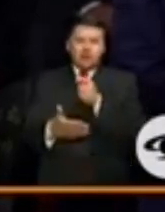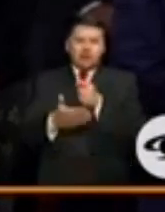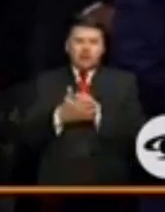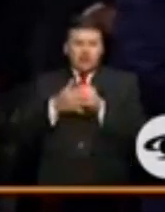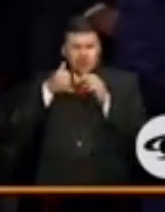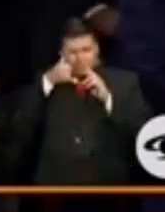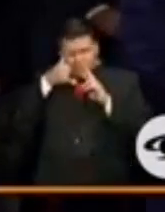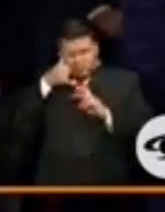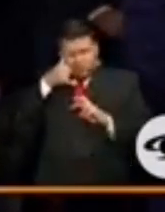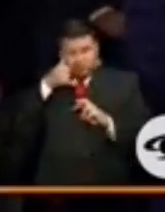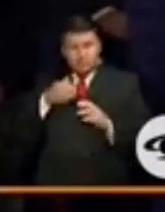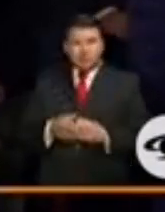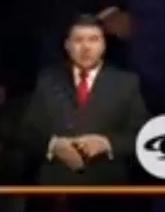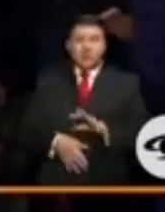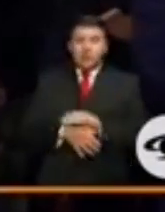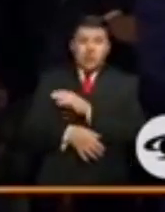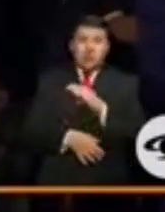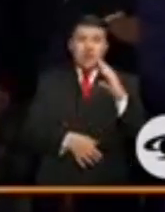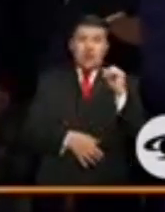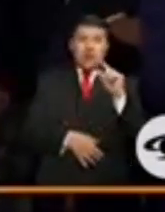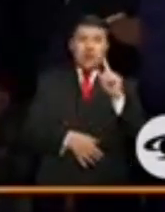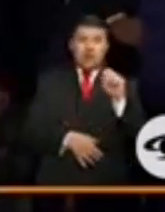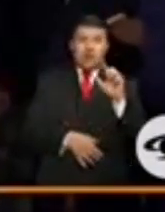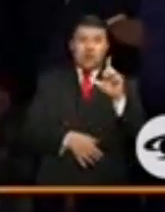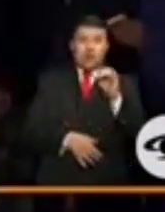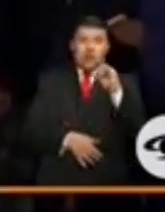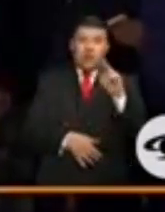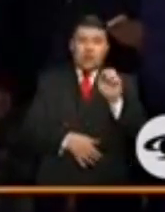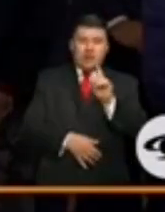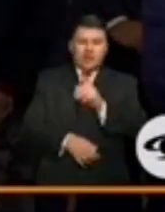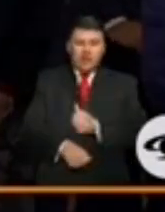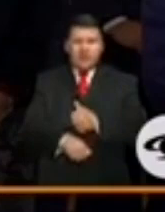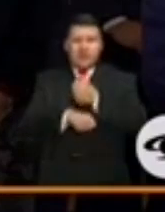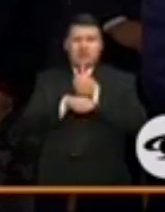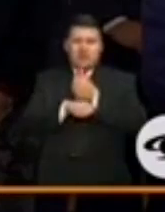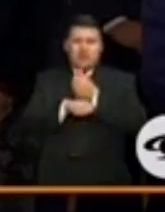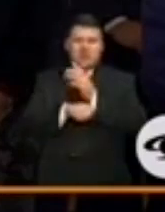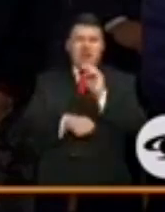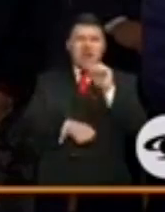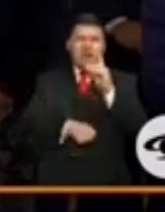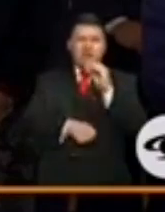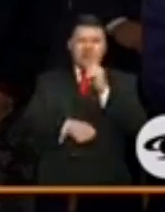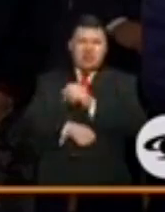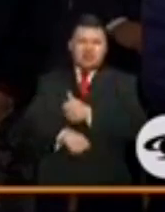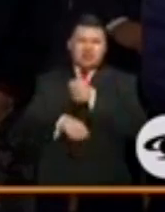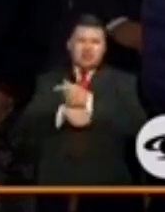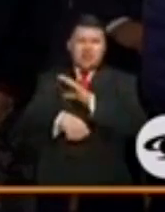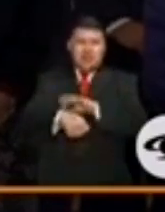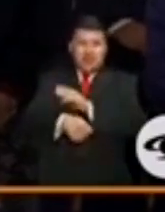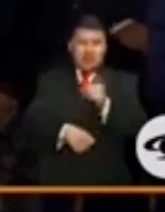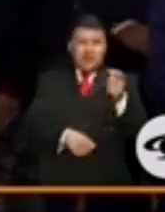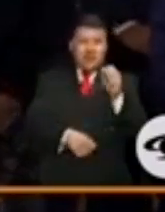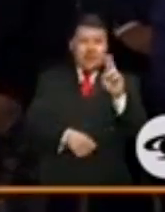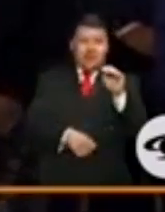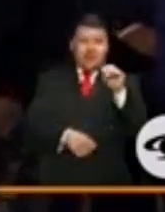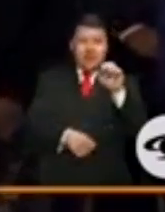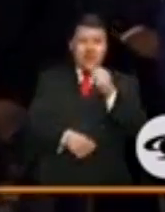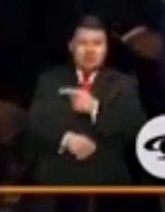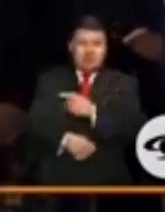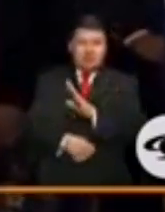Sociedades Científicas, el doctor Carlos Jurado, director de la Cámara de Salud de la ANDI, el doctor Germán